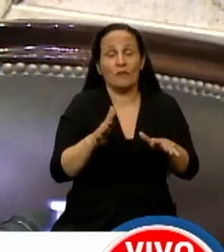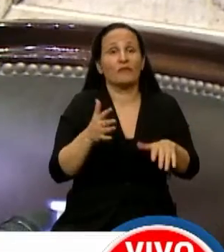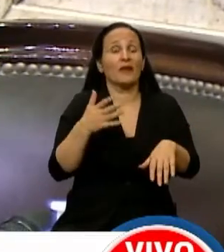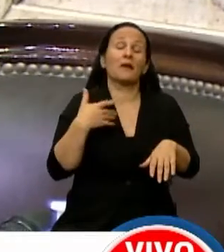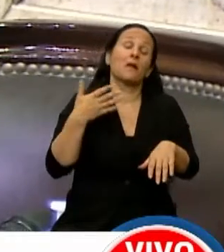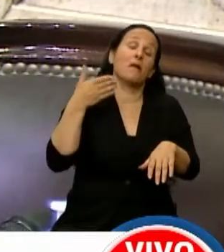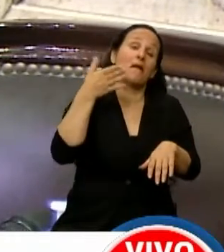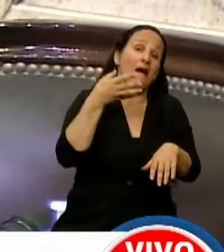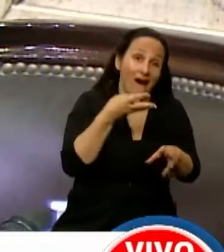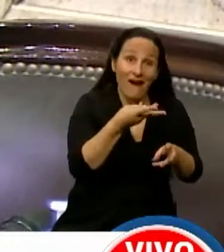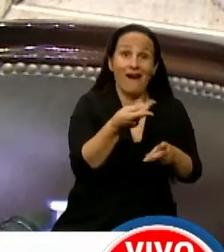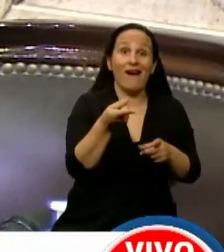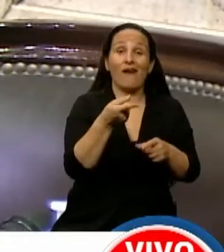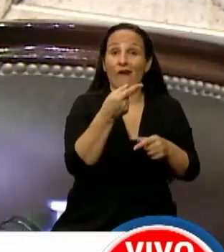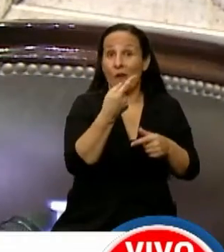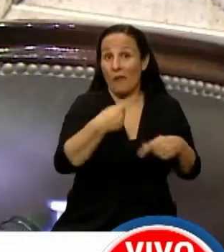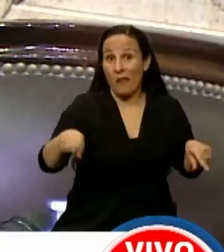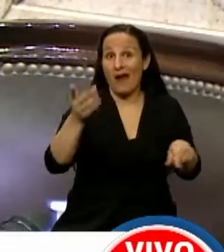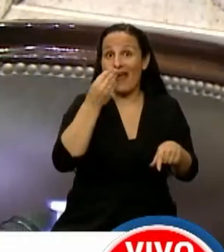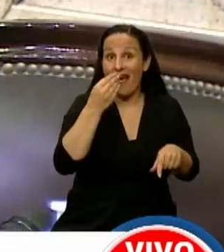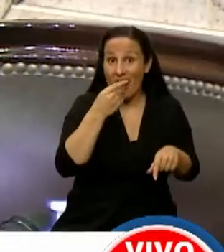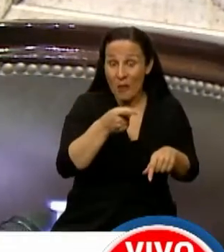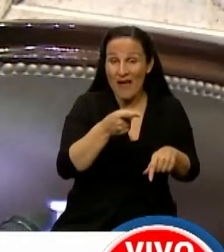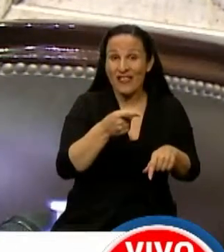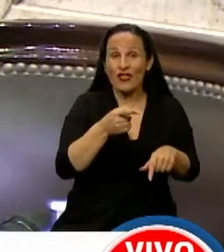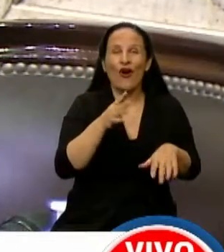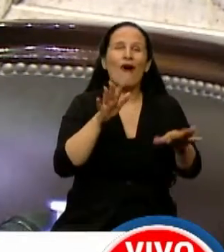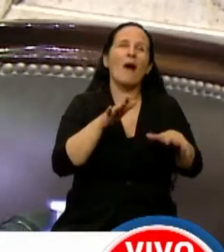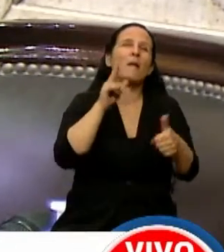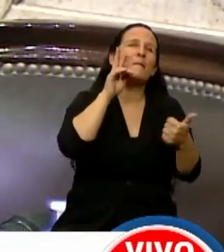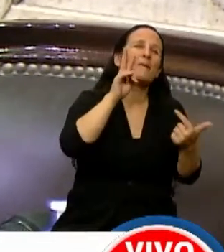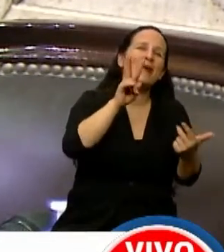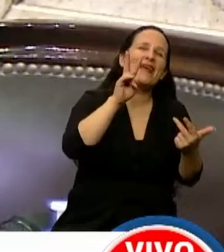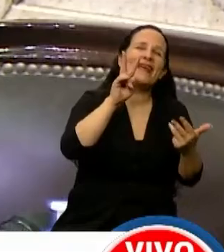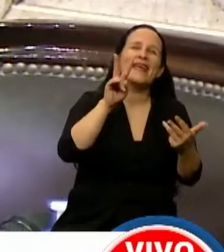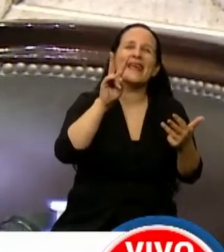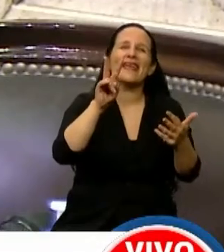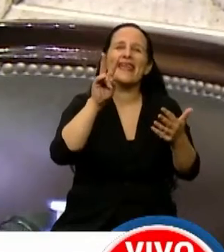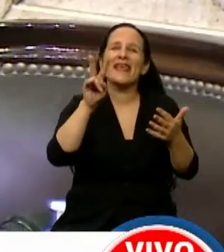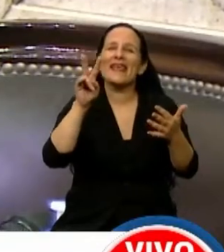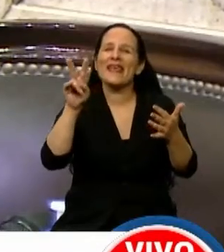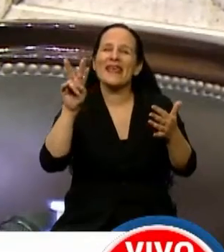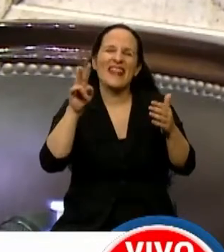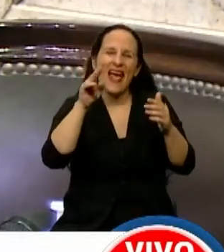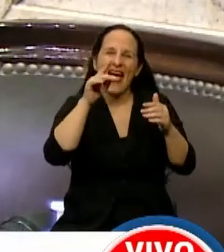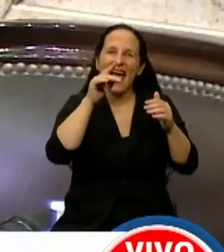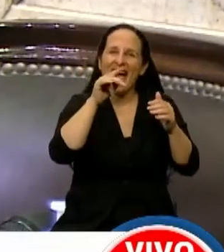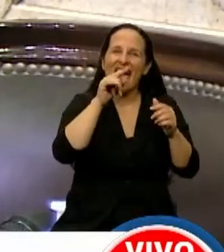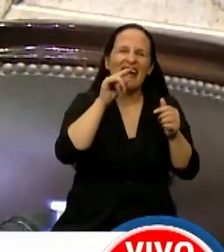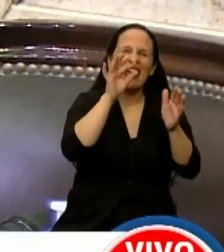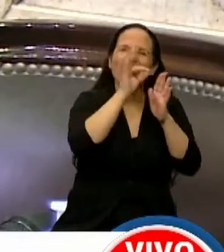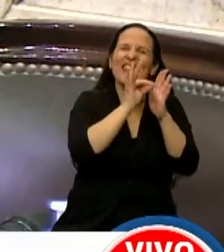compra de los alimentos, uno no se detiene a ver el detalle de la cual el alimento